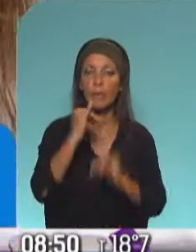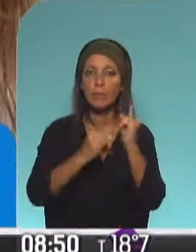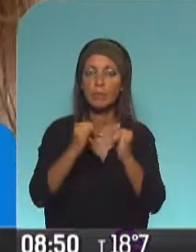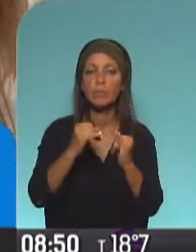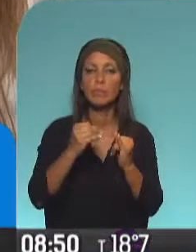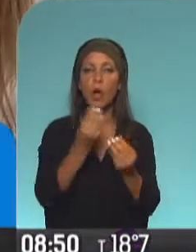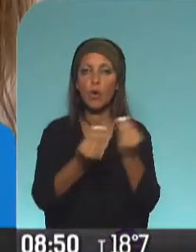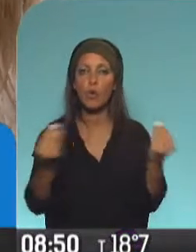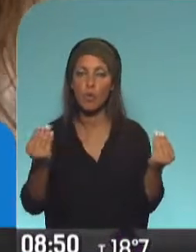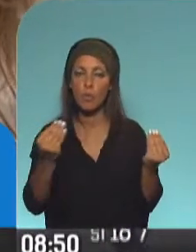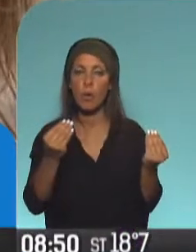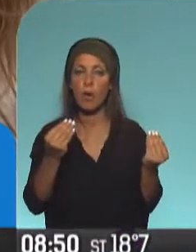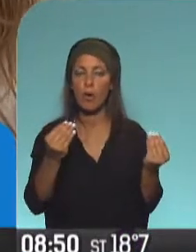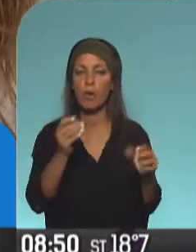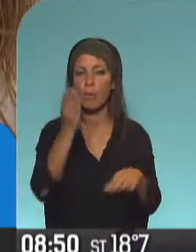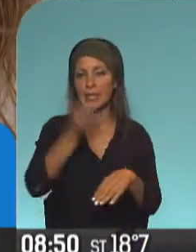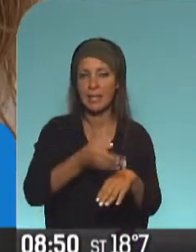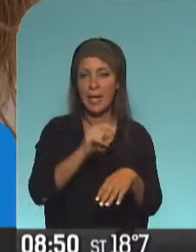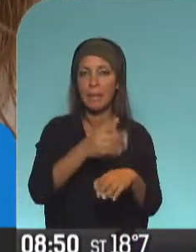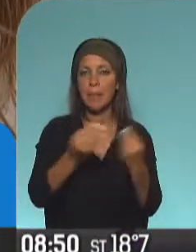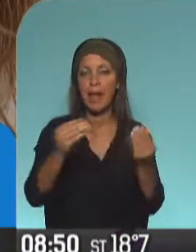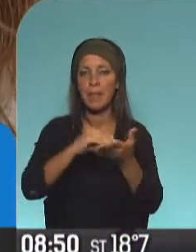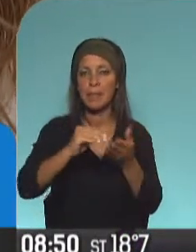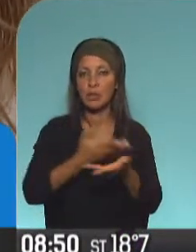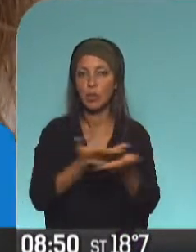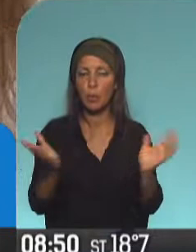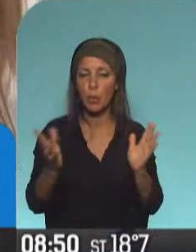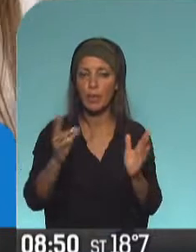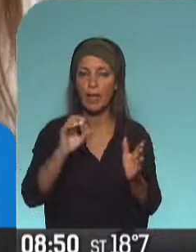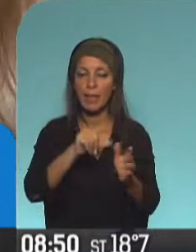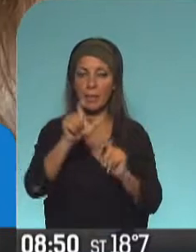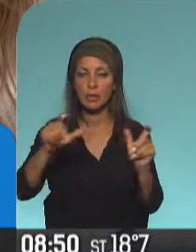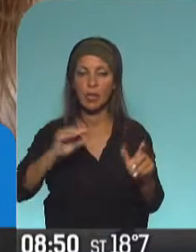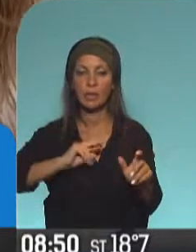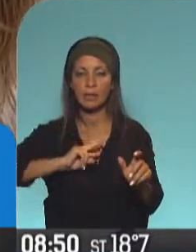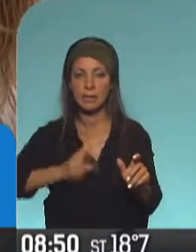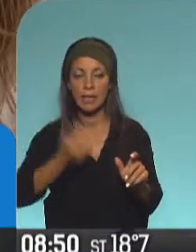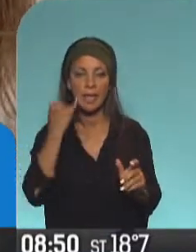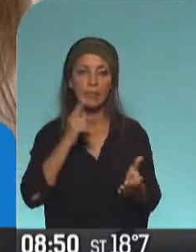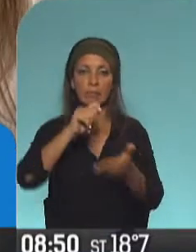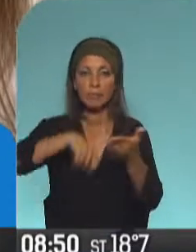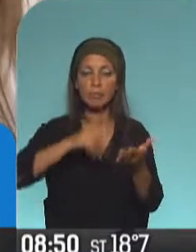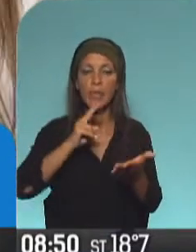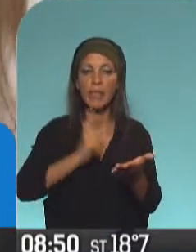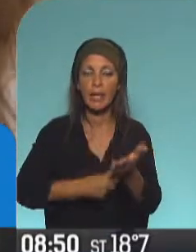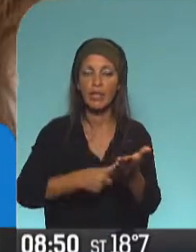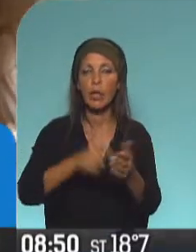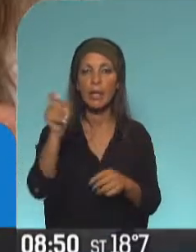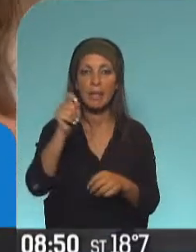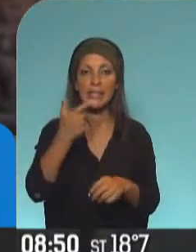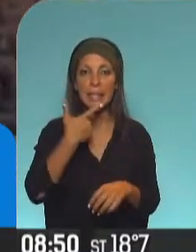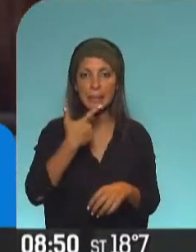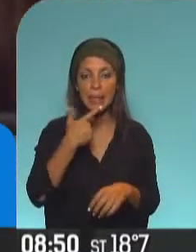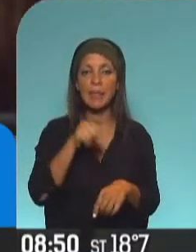laboral trans para la Administración Pública Nacional fue dictado por un decreto del presidente en el mes de septiembre. Eso